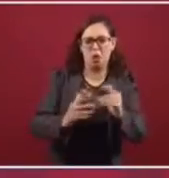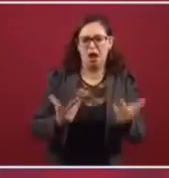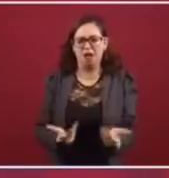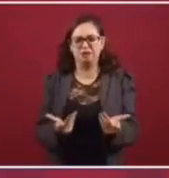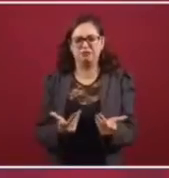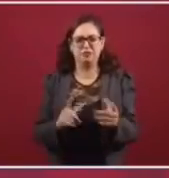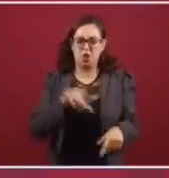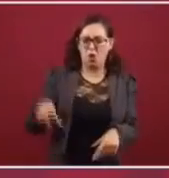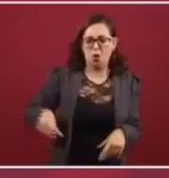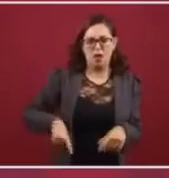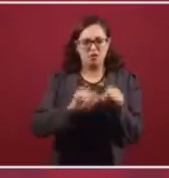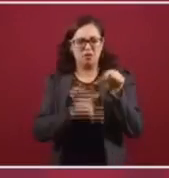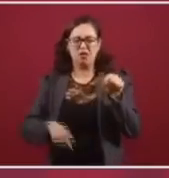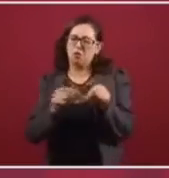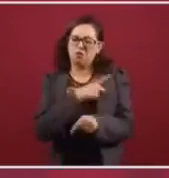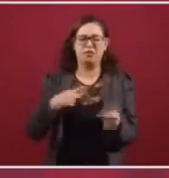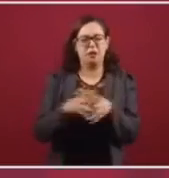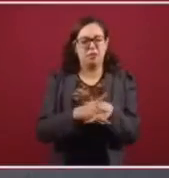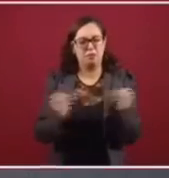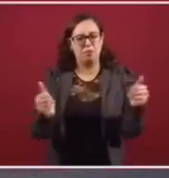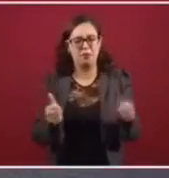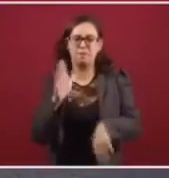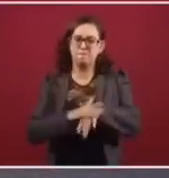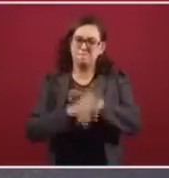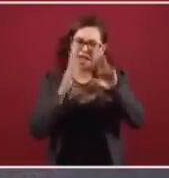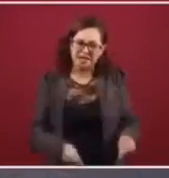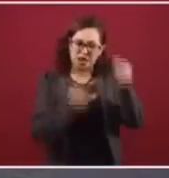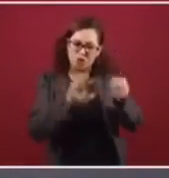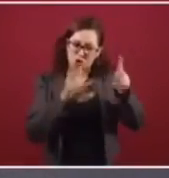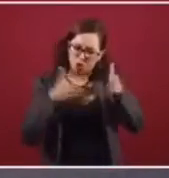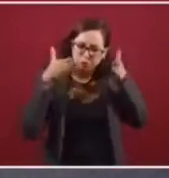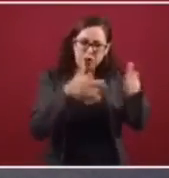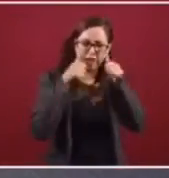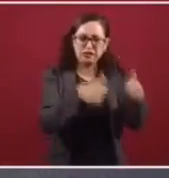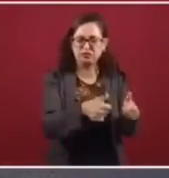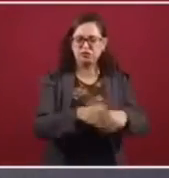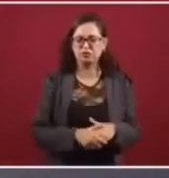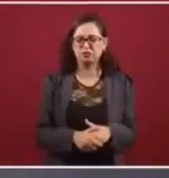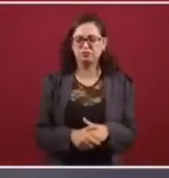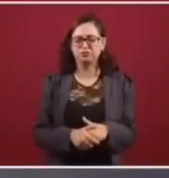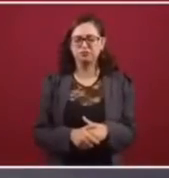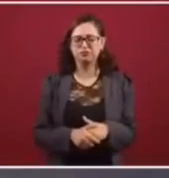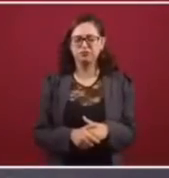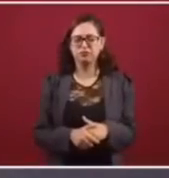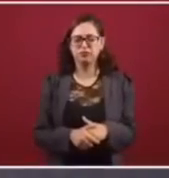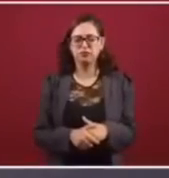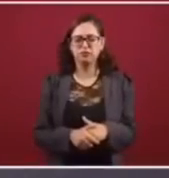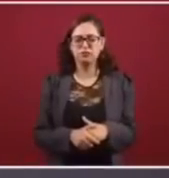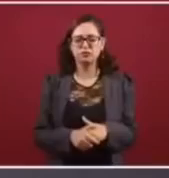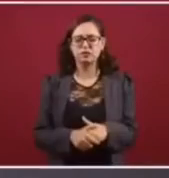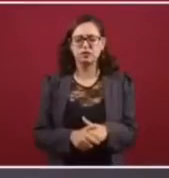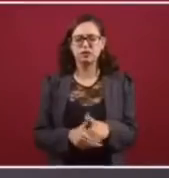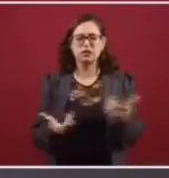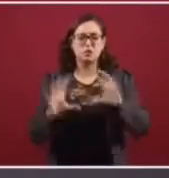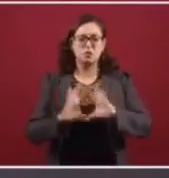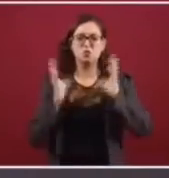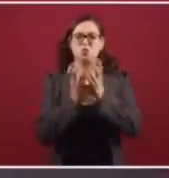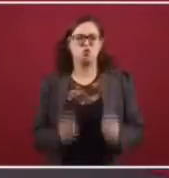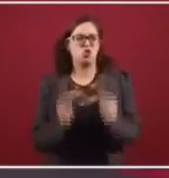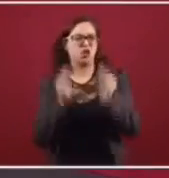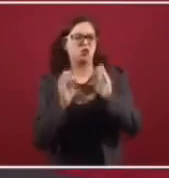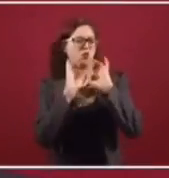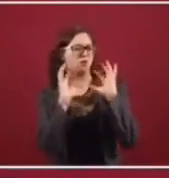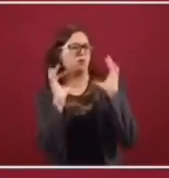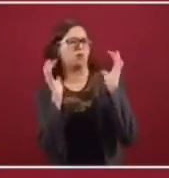que diluir al Estado y apostar al mercado y que la globalidad era